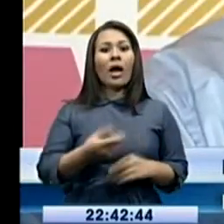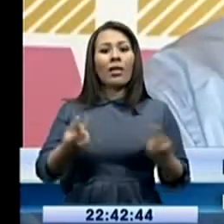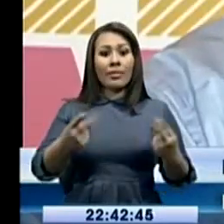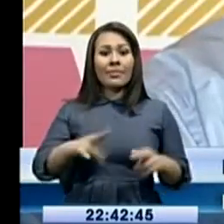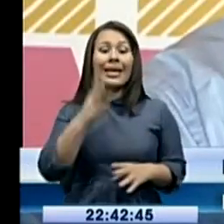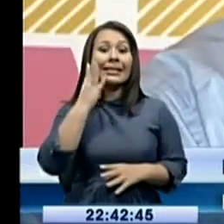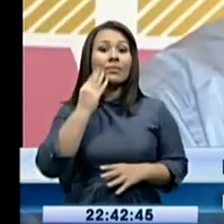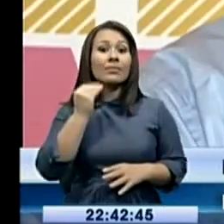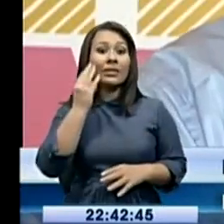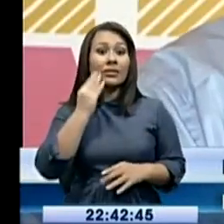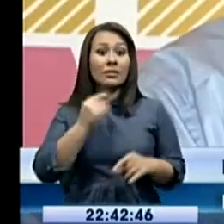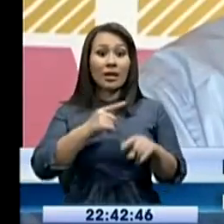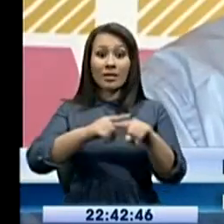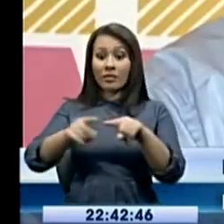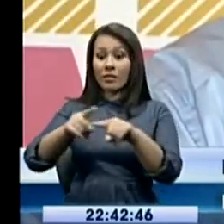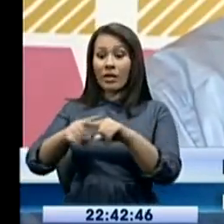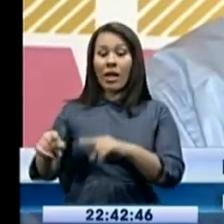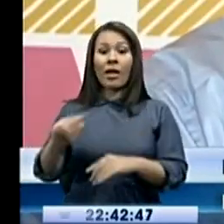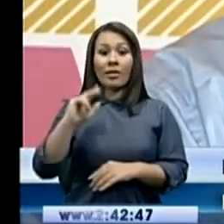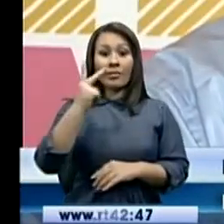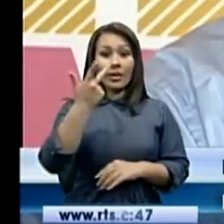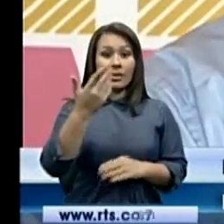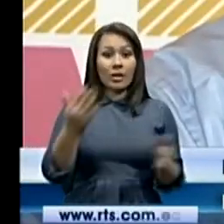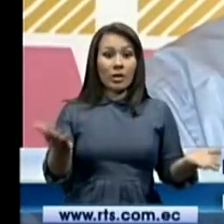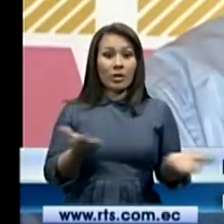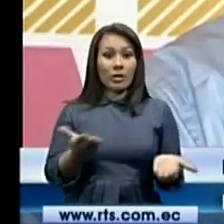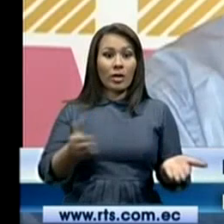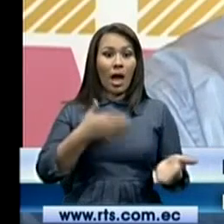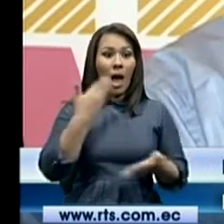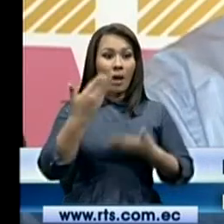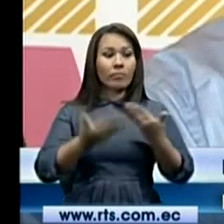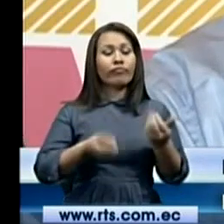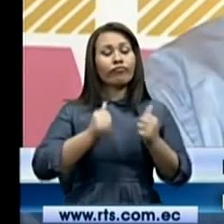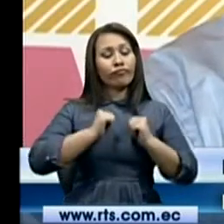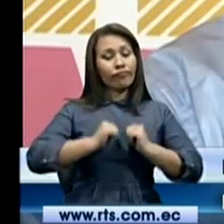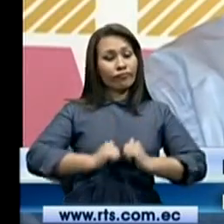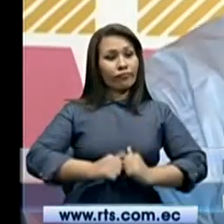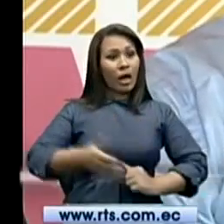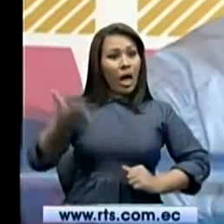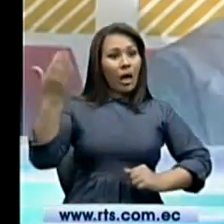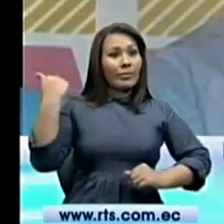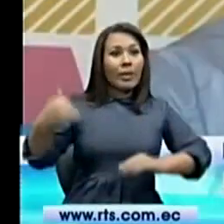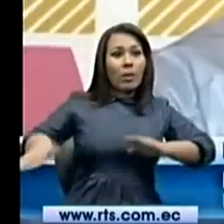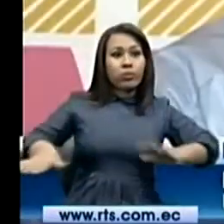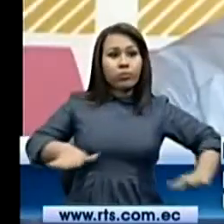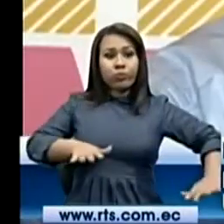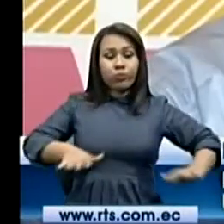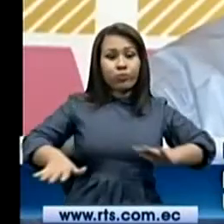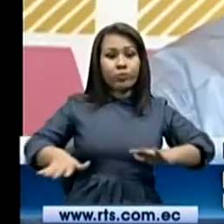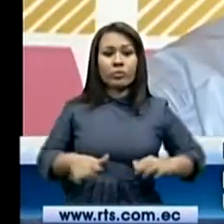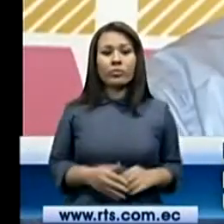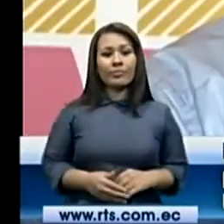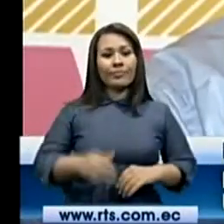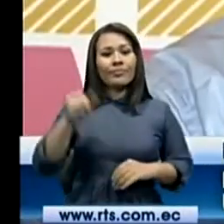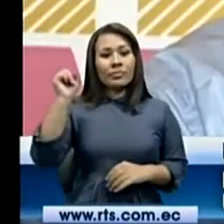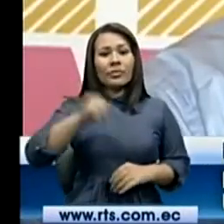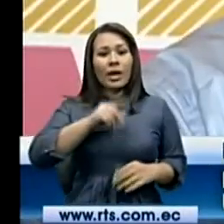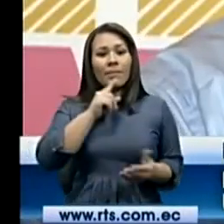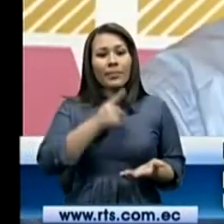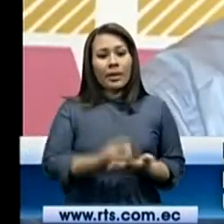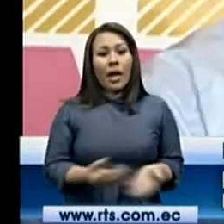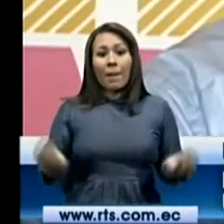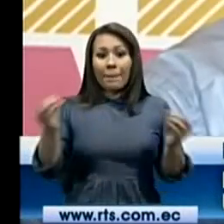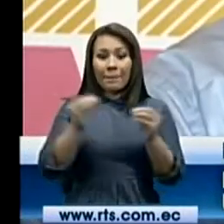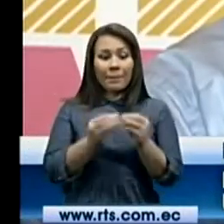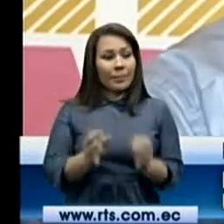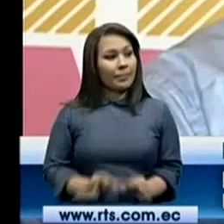distintas experiencias. Tercero, en la coyuntura después de la tragedia del terremoto, Eso cobra aún mucho más relevancia